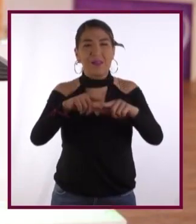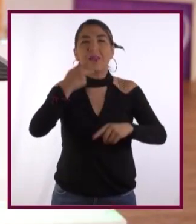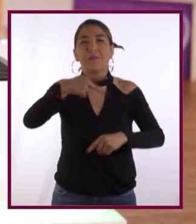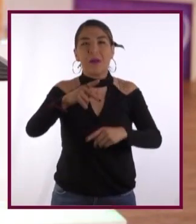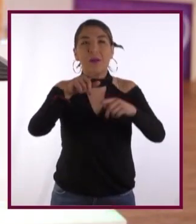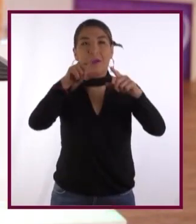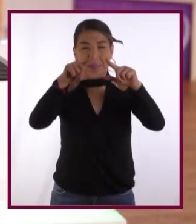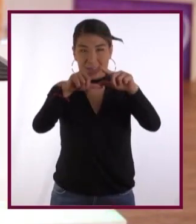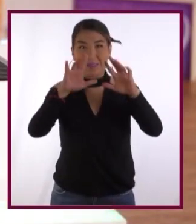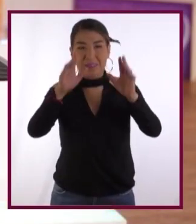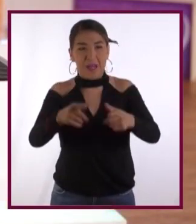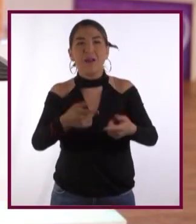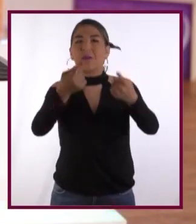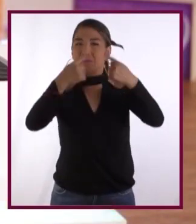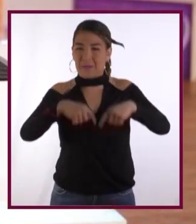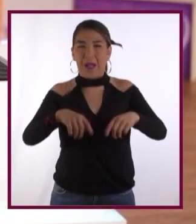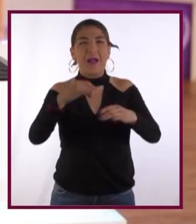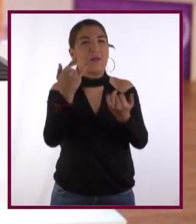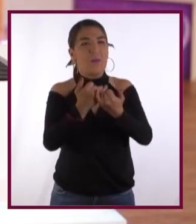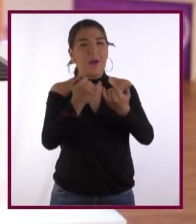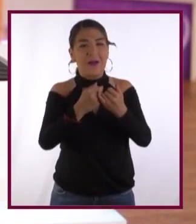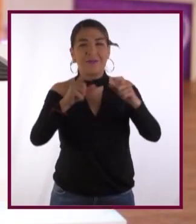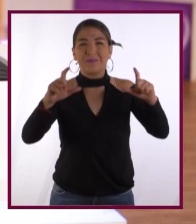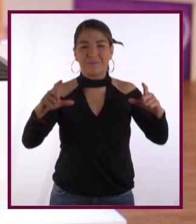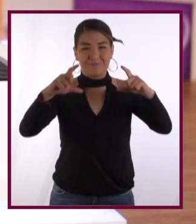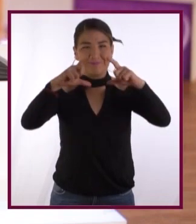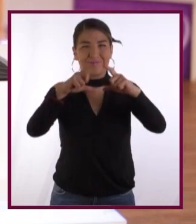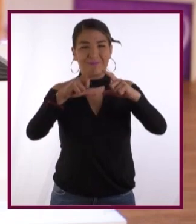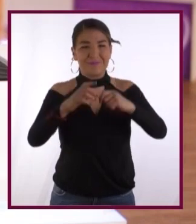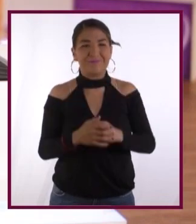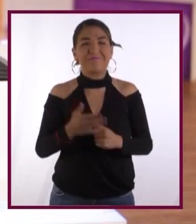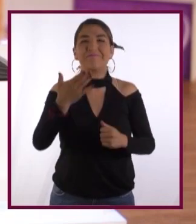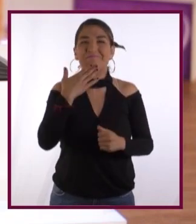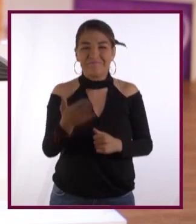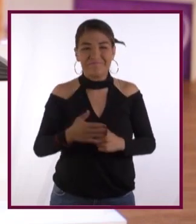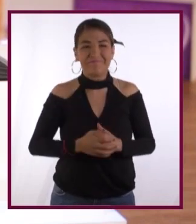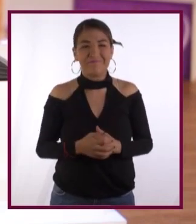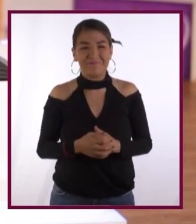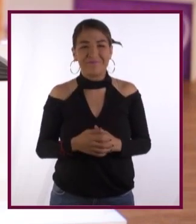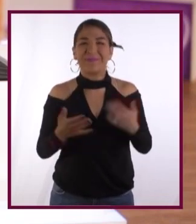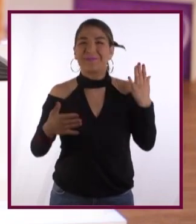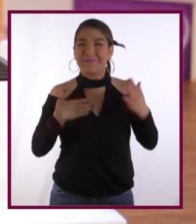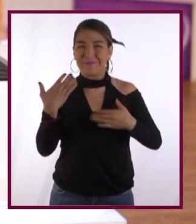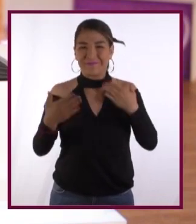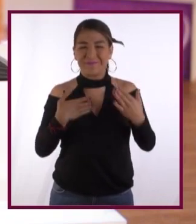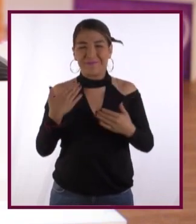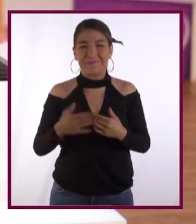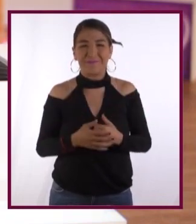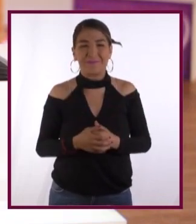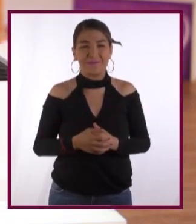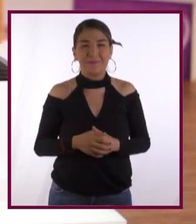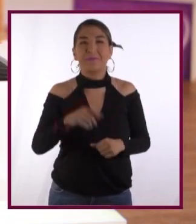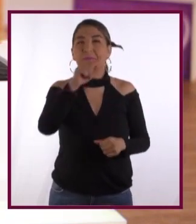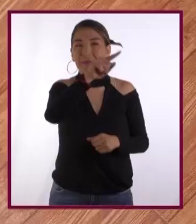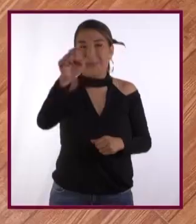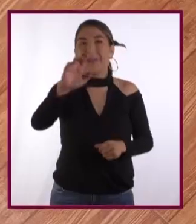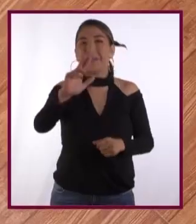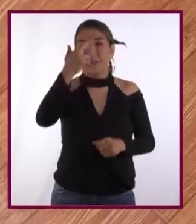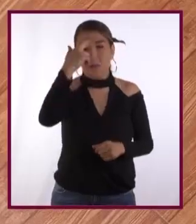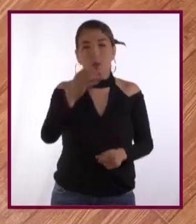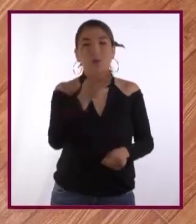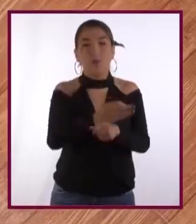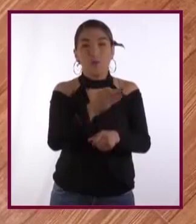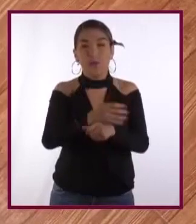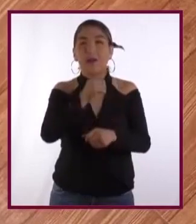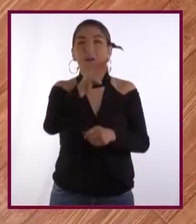pero al revés. Hagámoslo. Perfecto. Qué divertido. Sí.